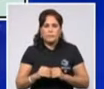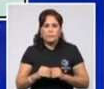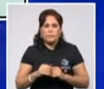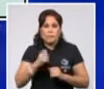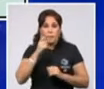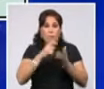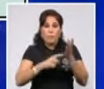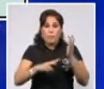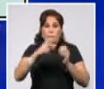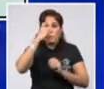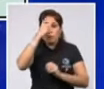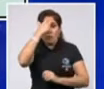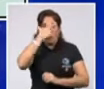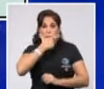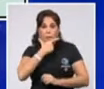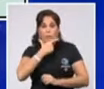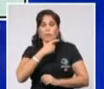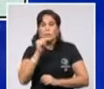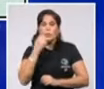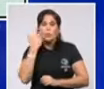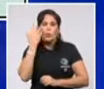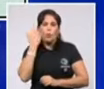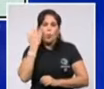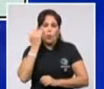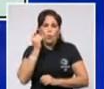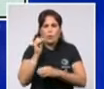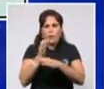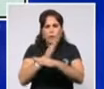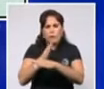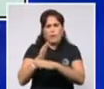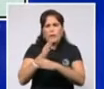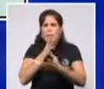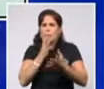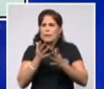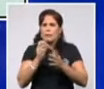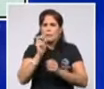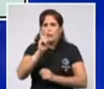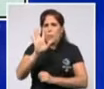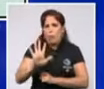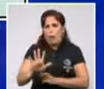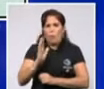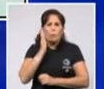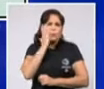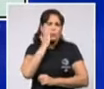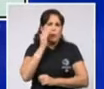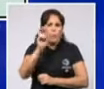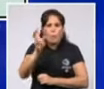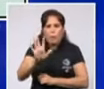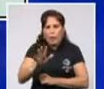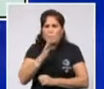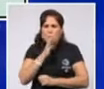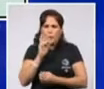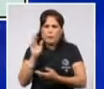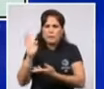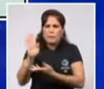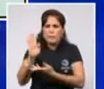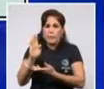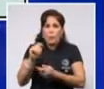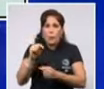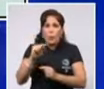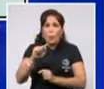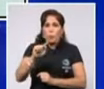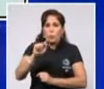de Ávila, con el color, un color como que morado, que se ve ahí el pico que tuvo